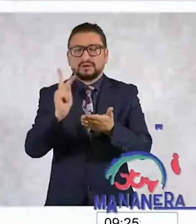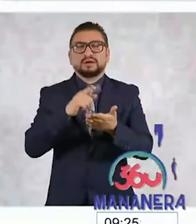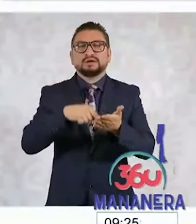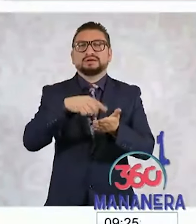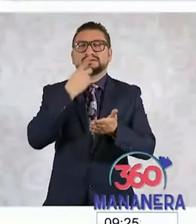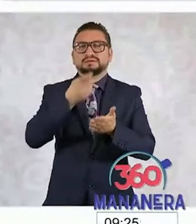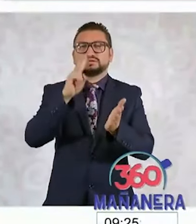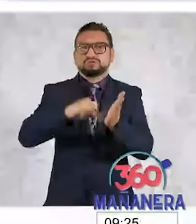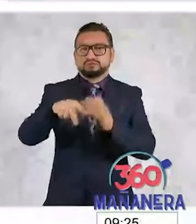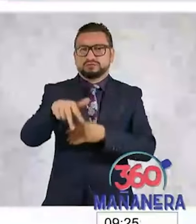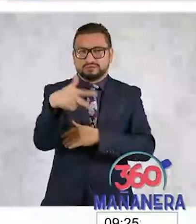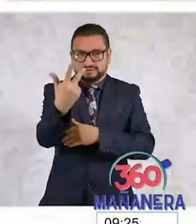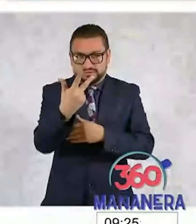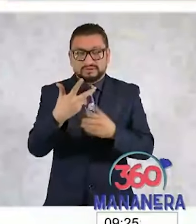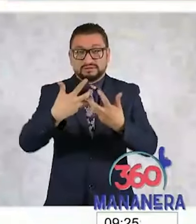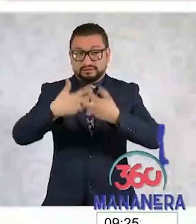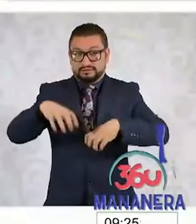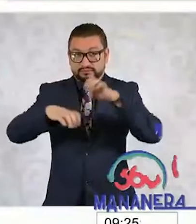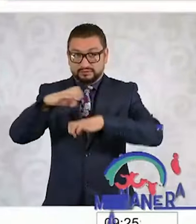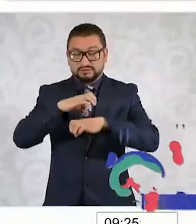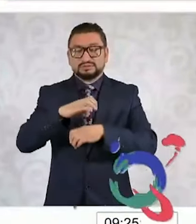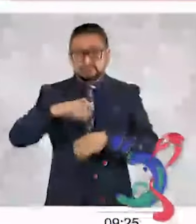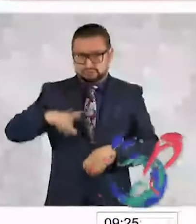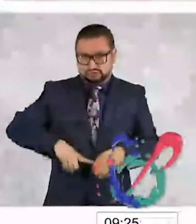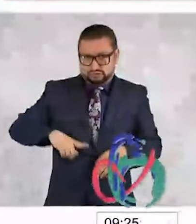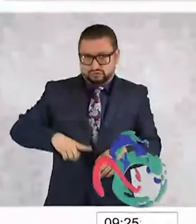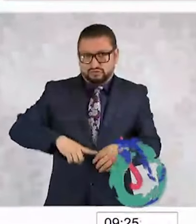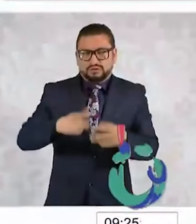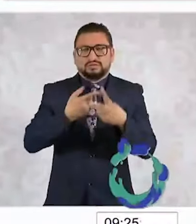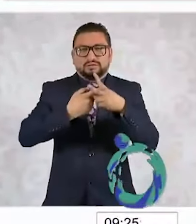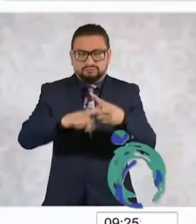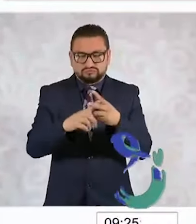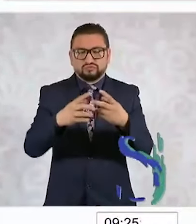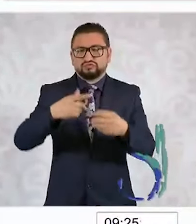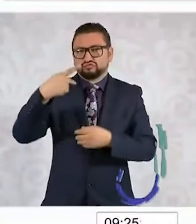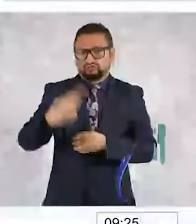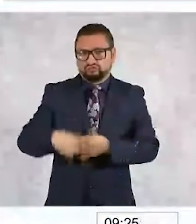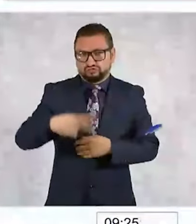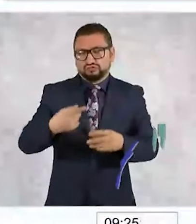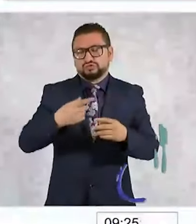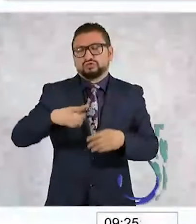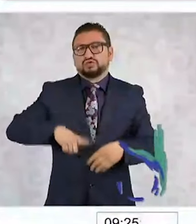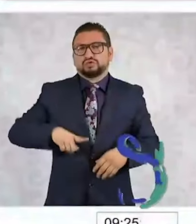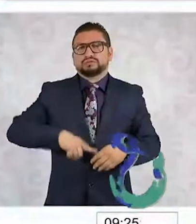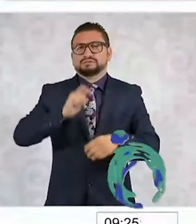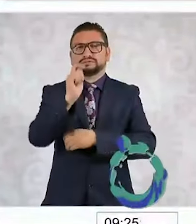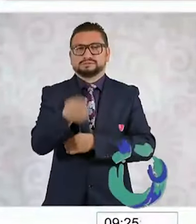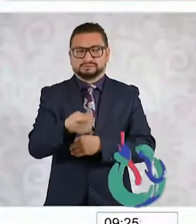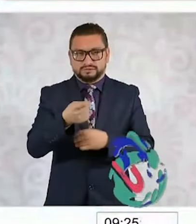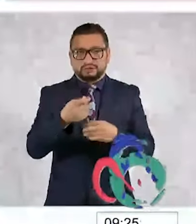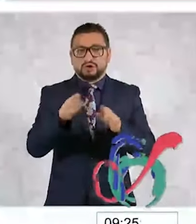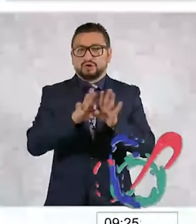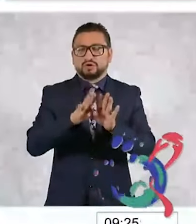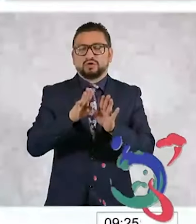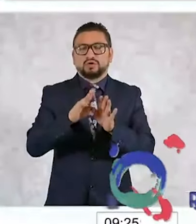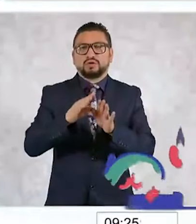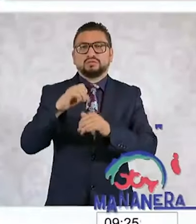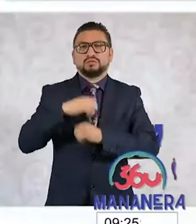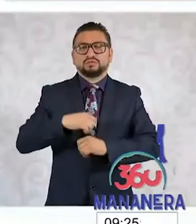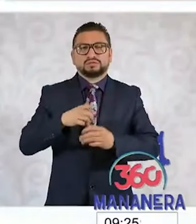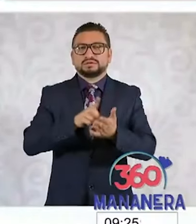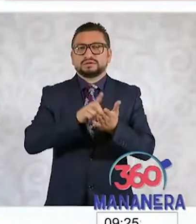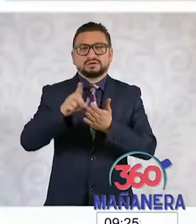2013 transformó a las empresas públicas en empresas productivas del Estado esto Qué significa que en lugar de regirse ya por el